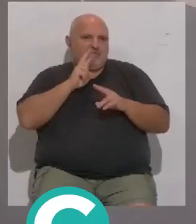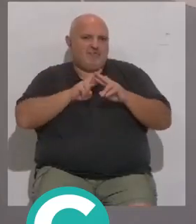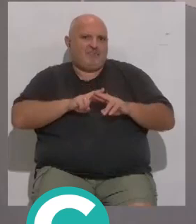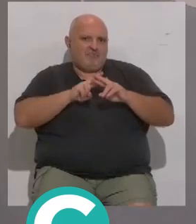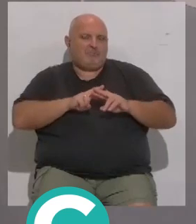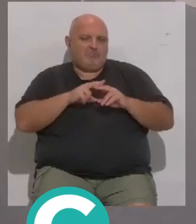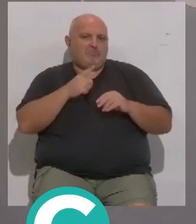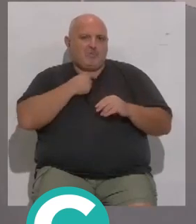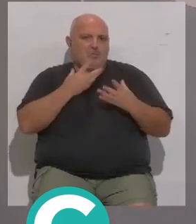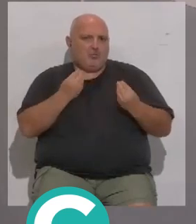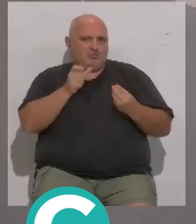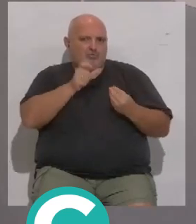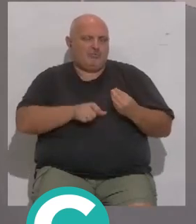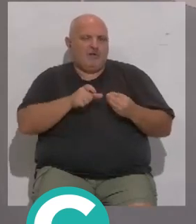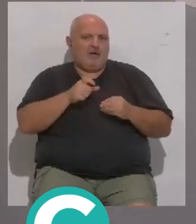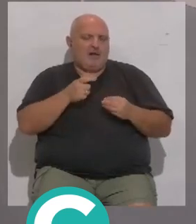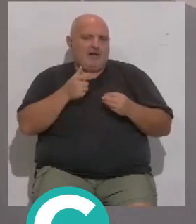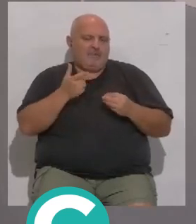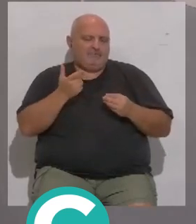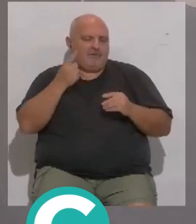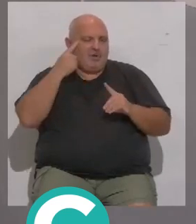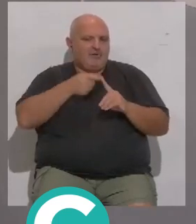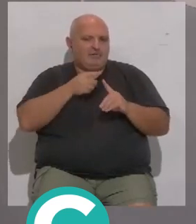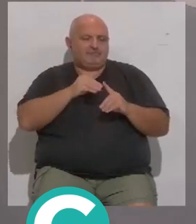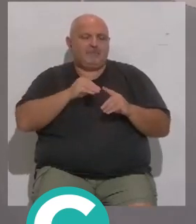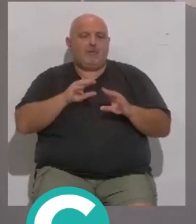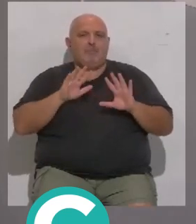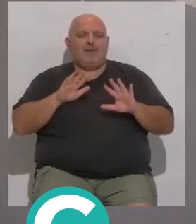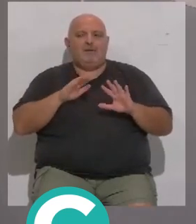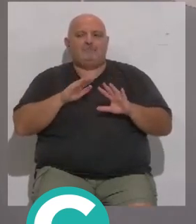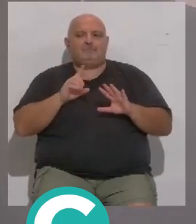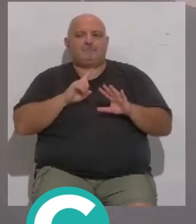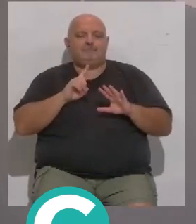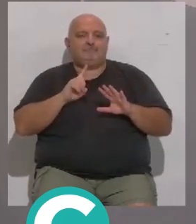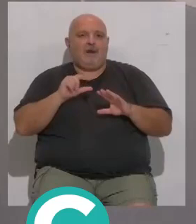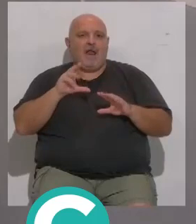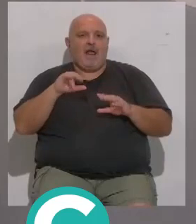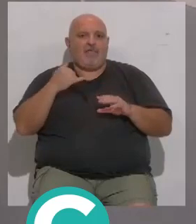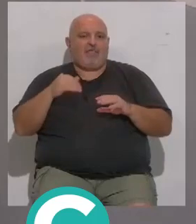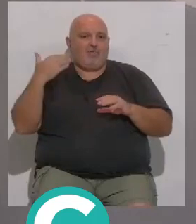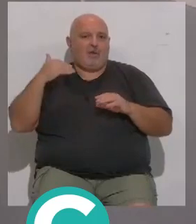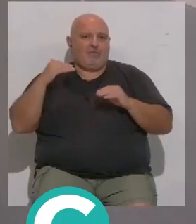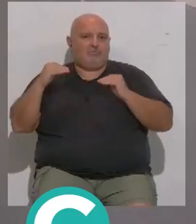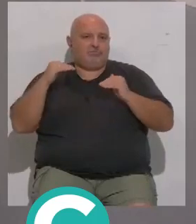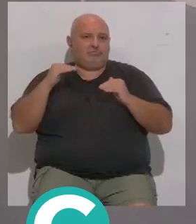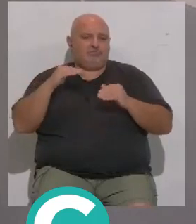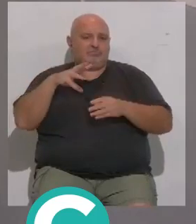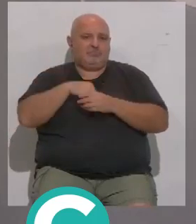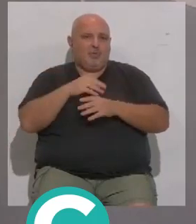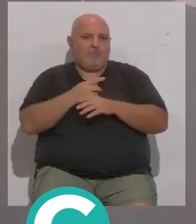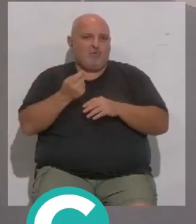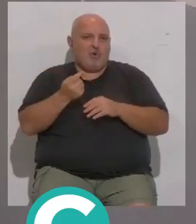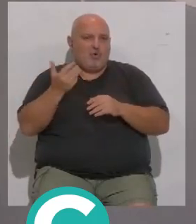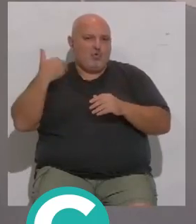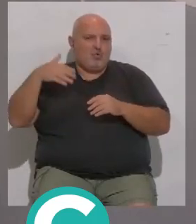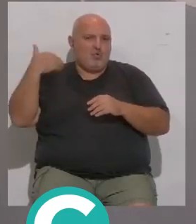y con la claridad que tiene los objetivos, pero no contaba con Rubén Alcaraz. Y entonces, bueno, la